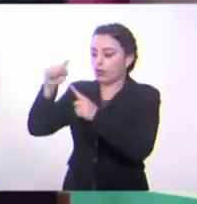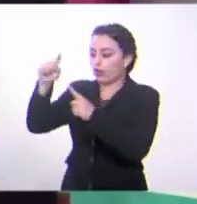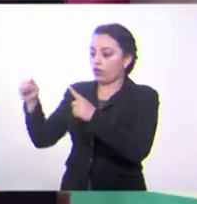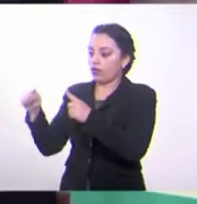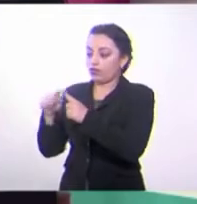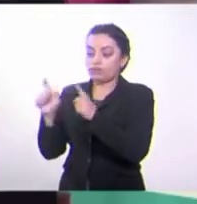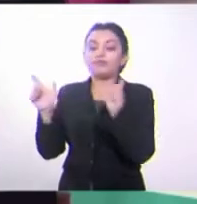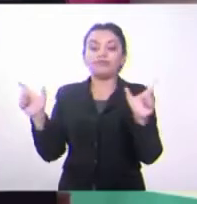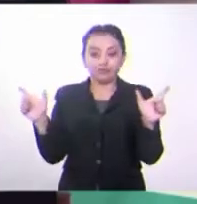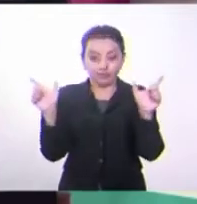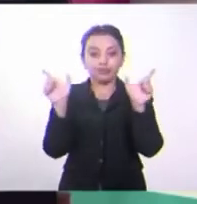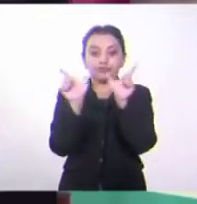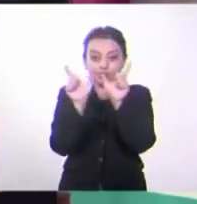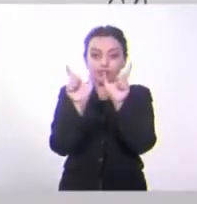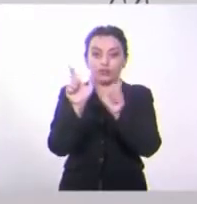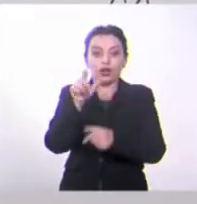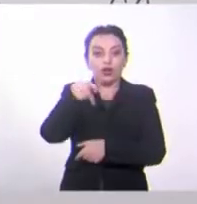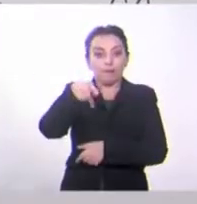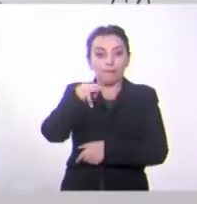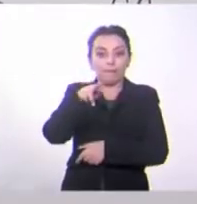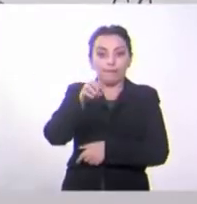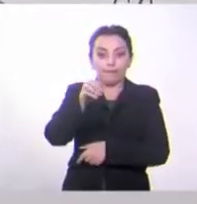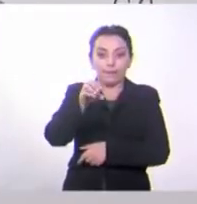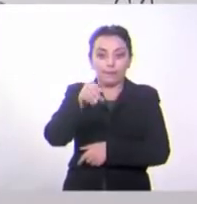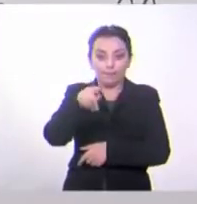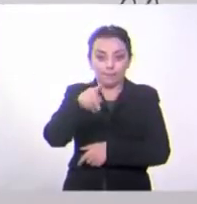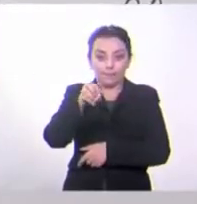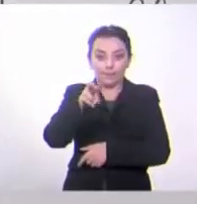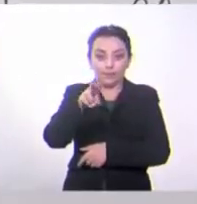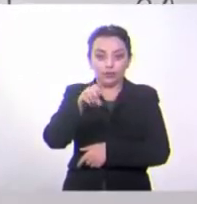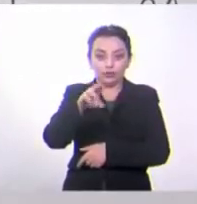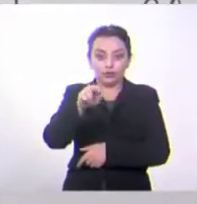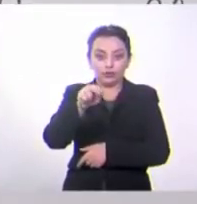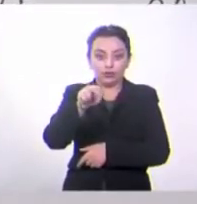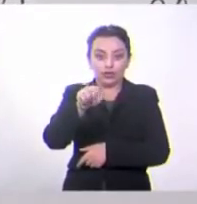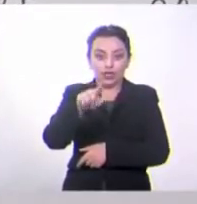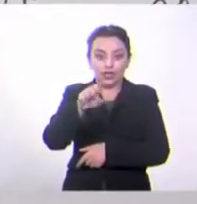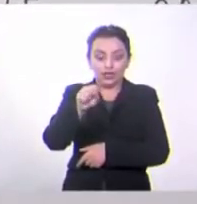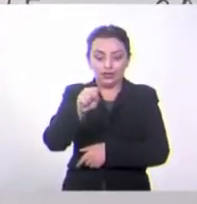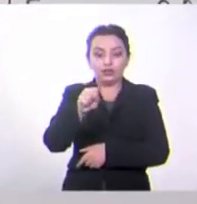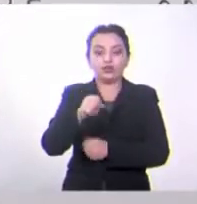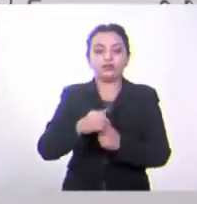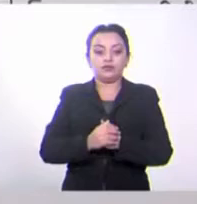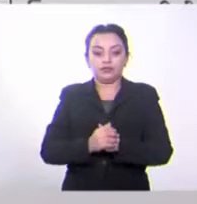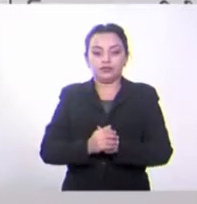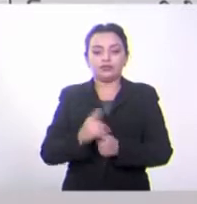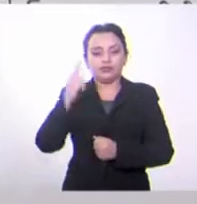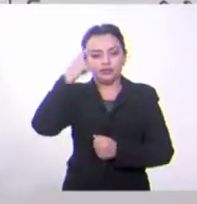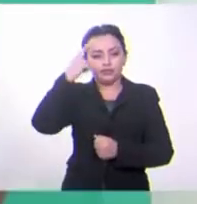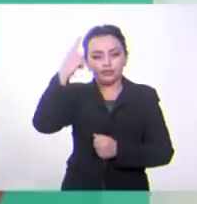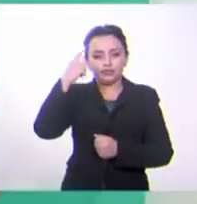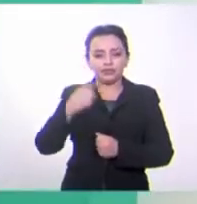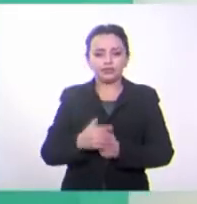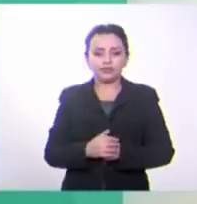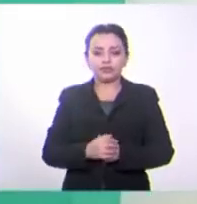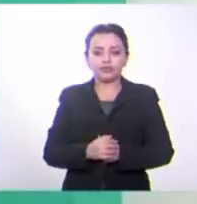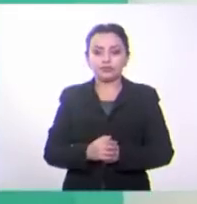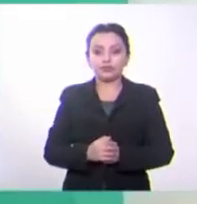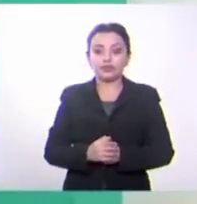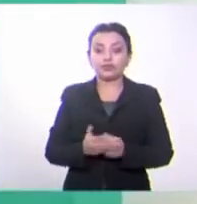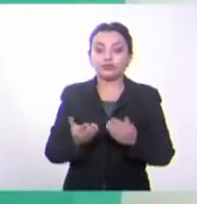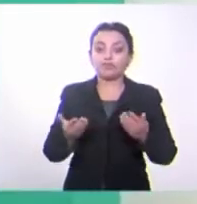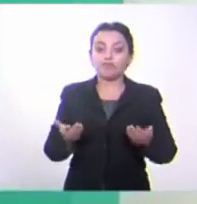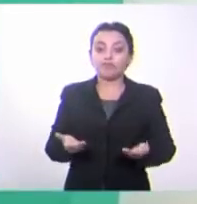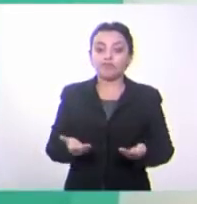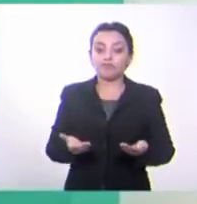verificar que los ángulos correspondientes sean iguales. ¿Qué se te ocurre hacer, Alejandra? Pues la forma